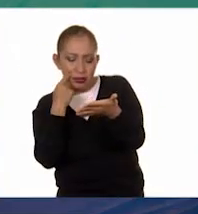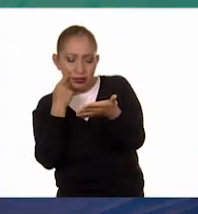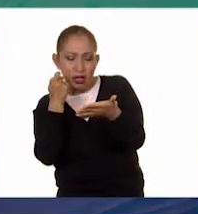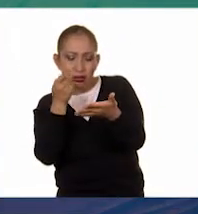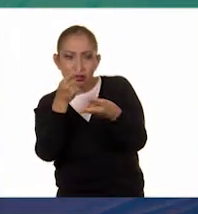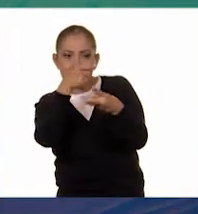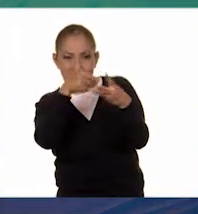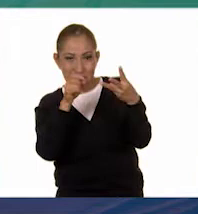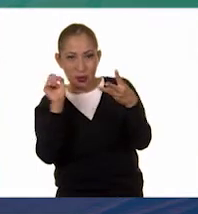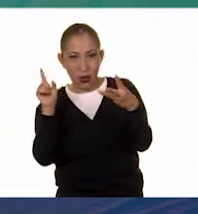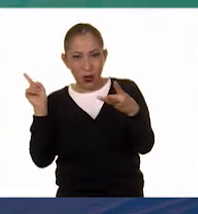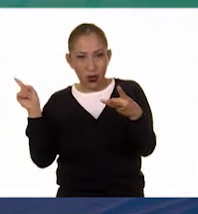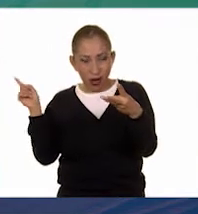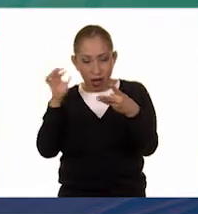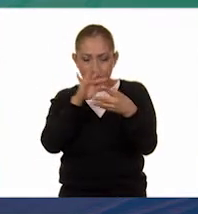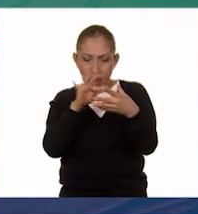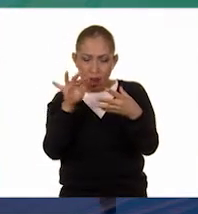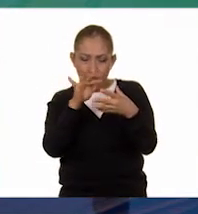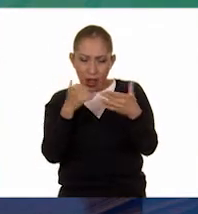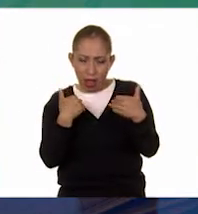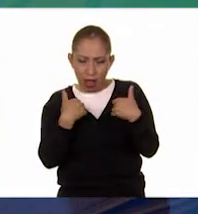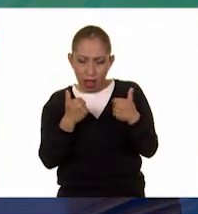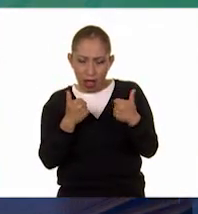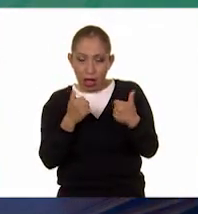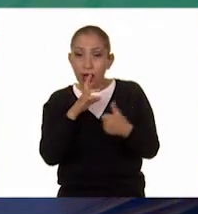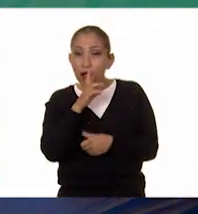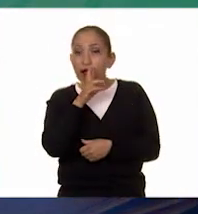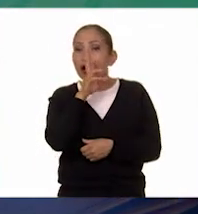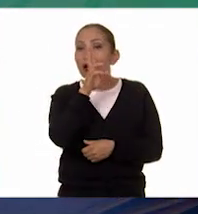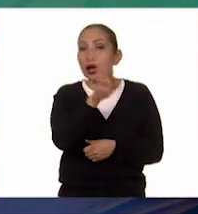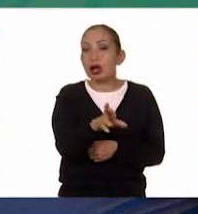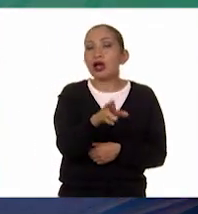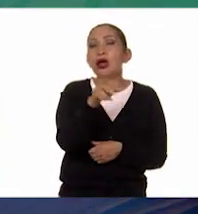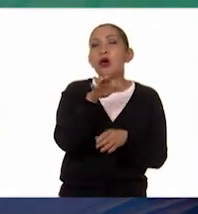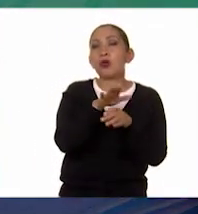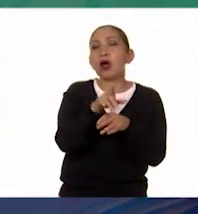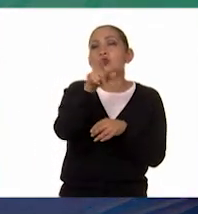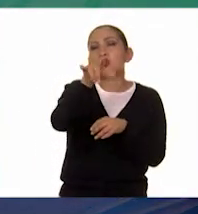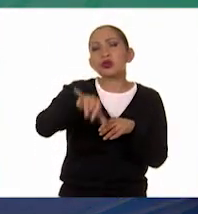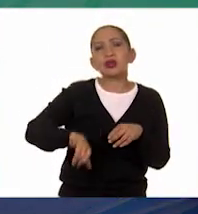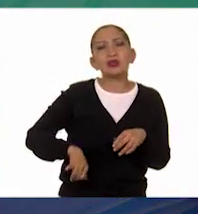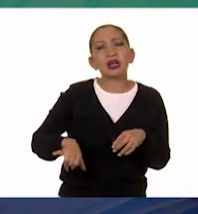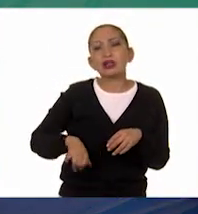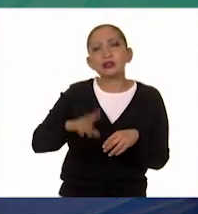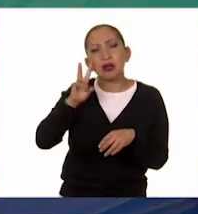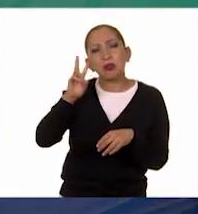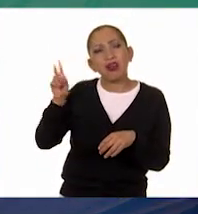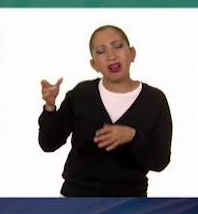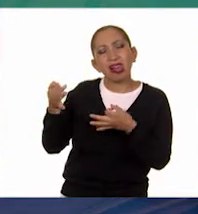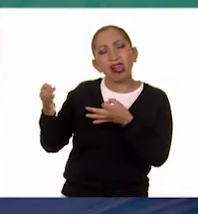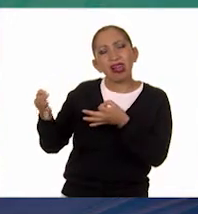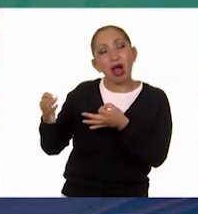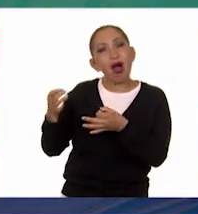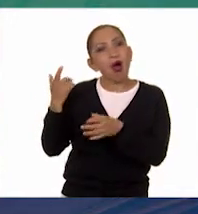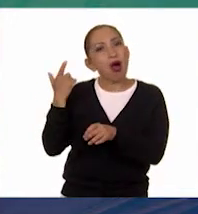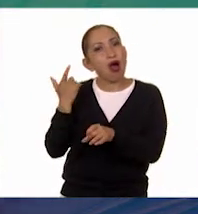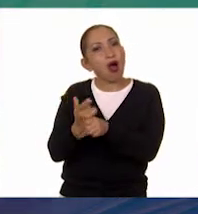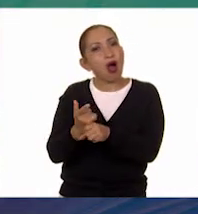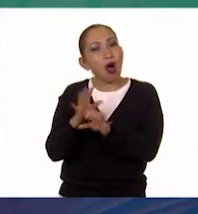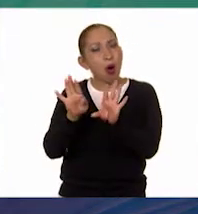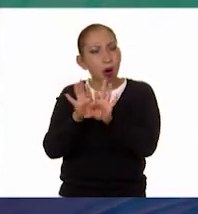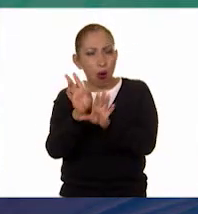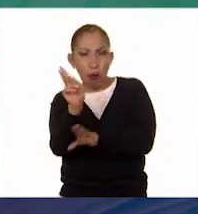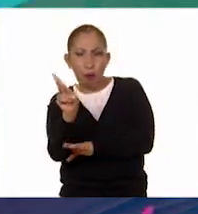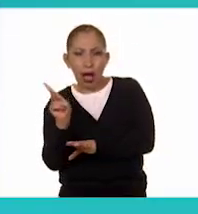acepciones que aparecen en pantalla y que luego respondan qué aspectos llaman su atención, qué elementos en común